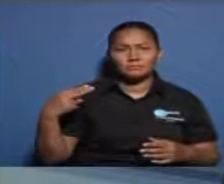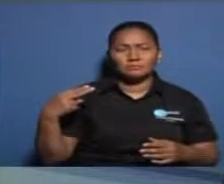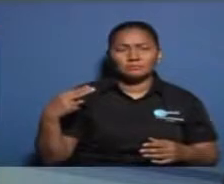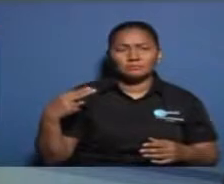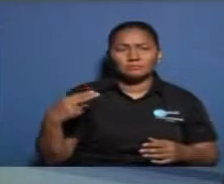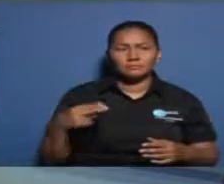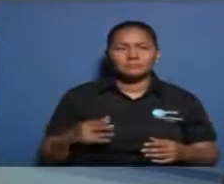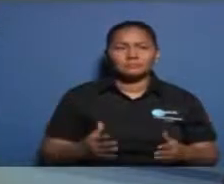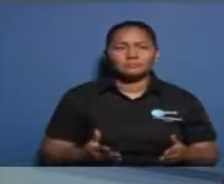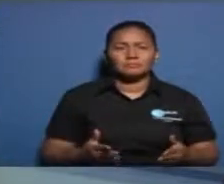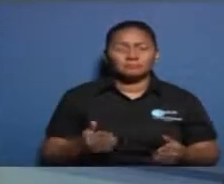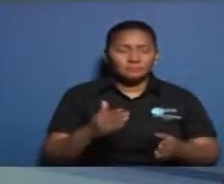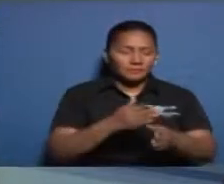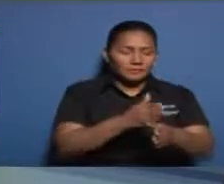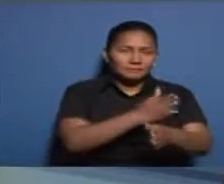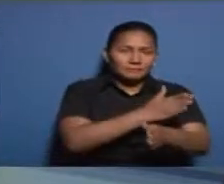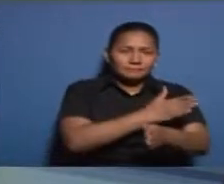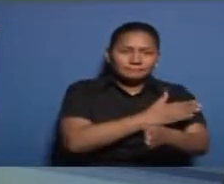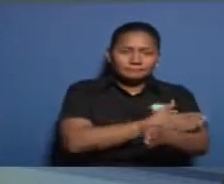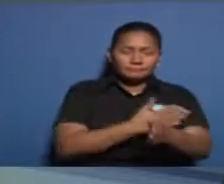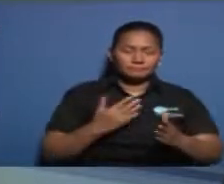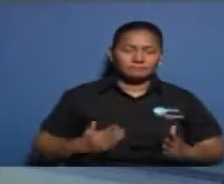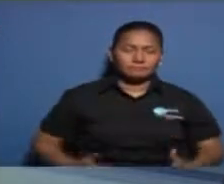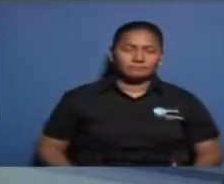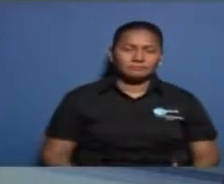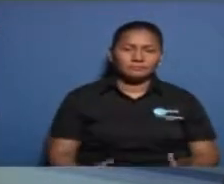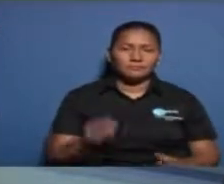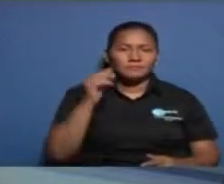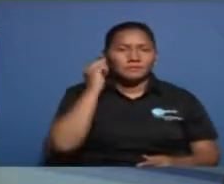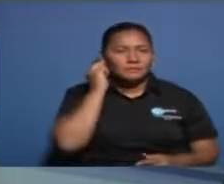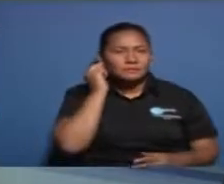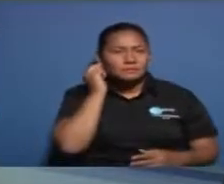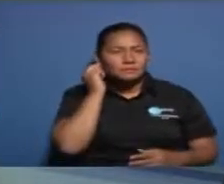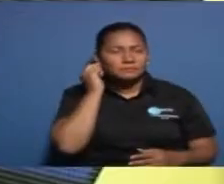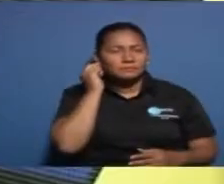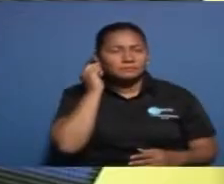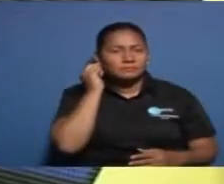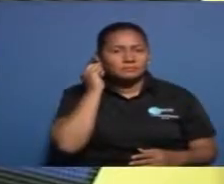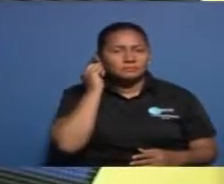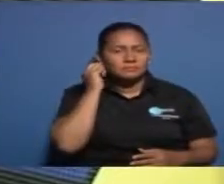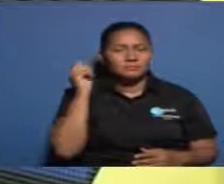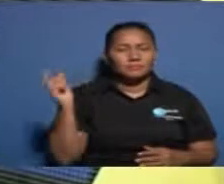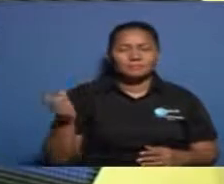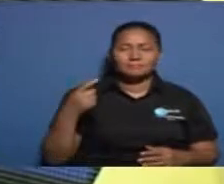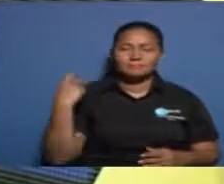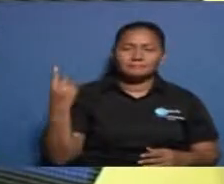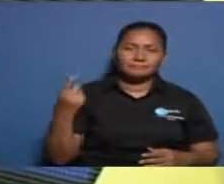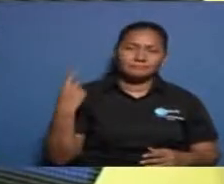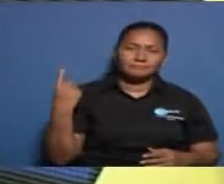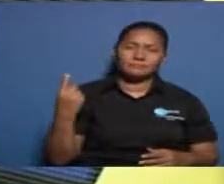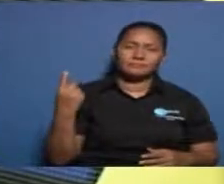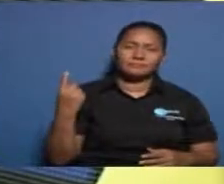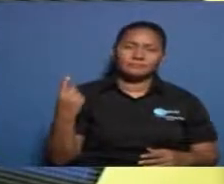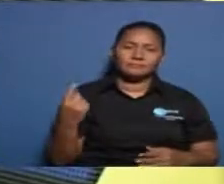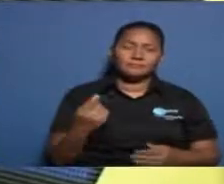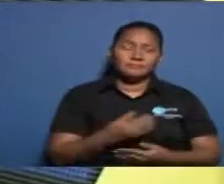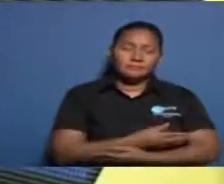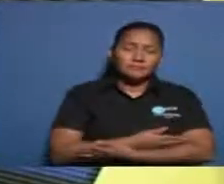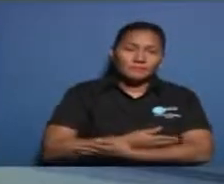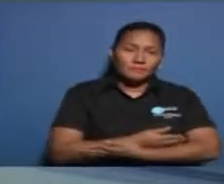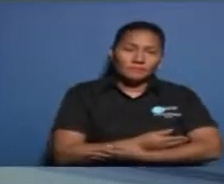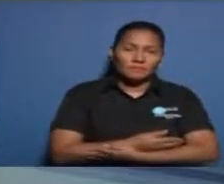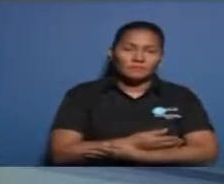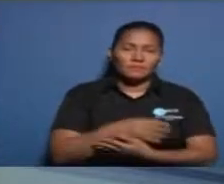etcétera antes los hijos eran de las mujeres los hijos siempre de las mujeres porque las mujeres paren ya